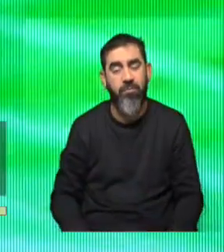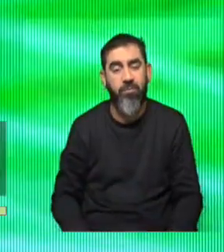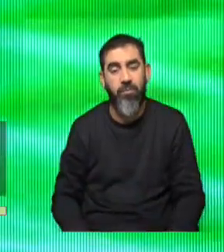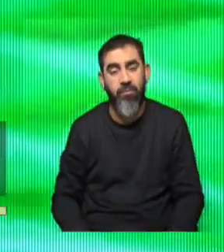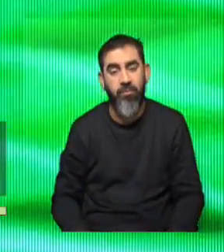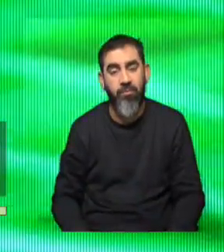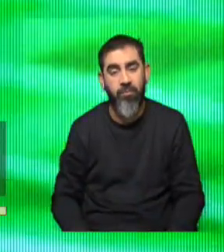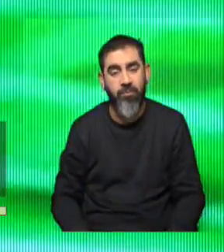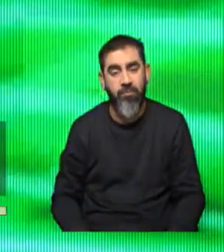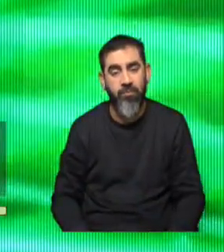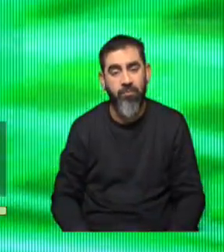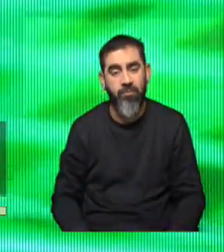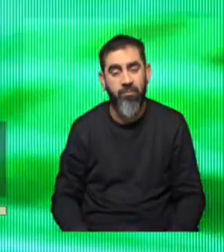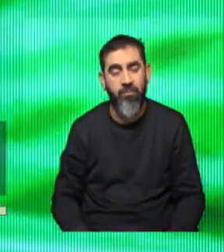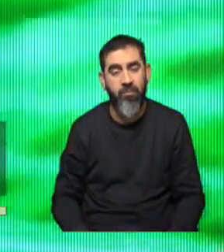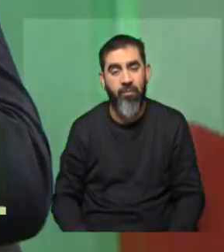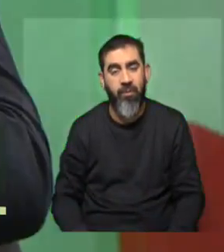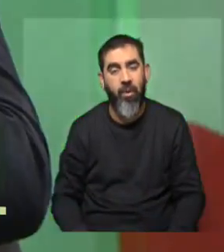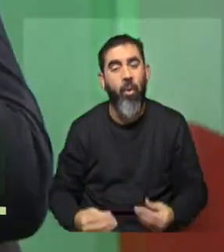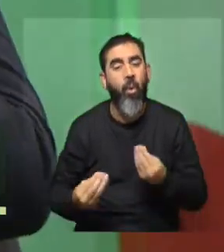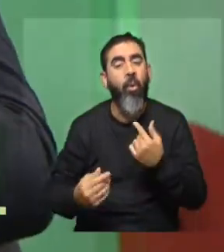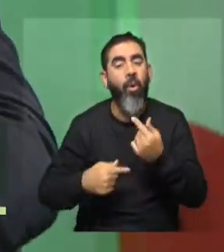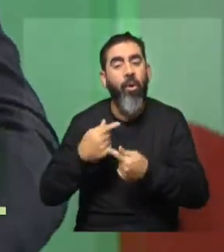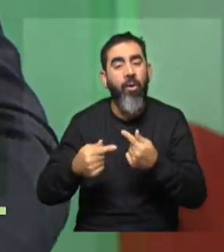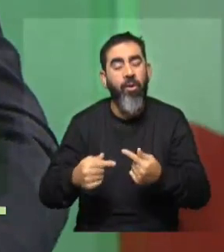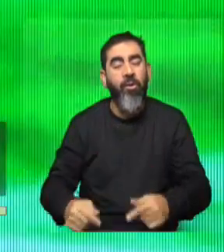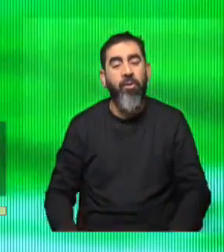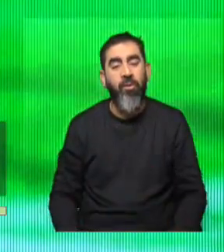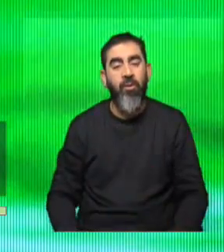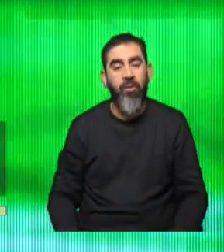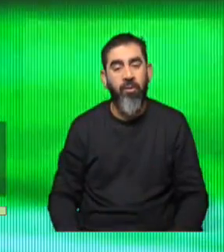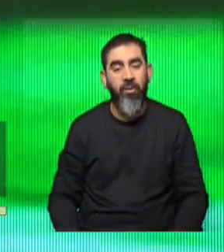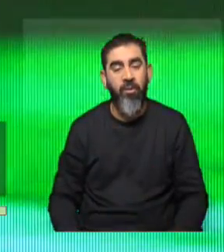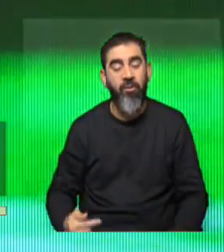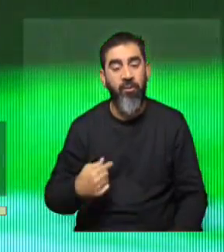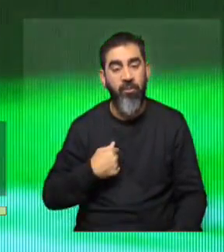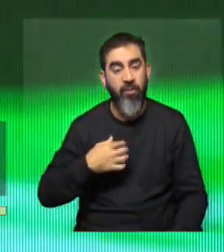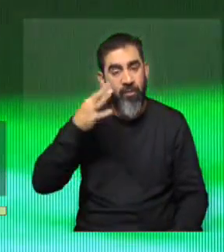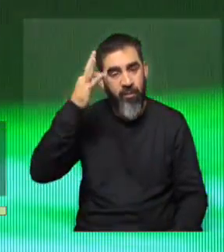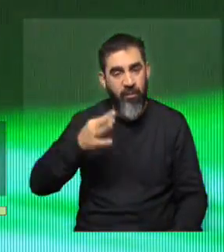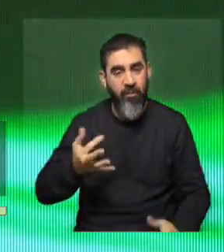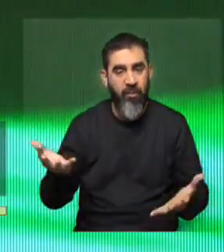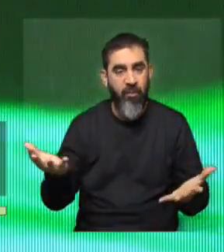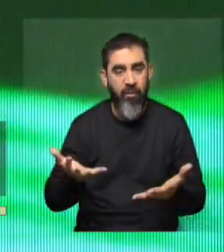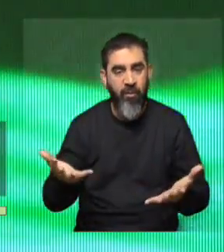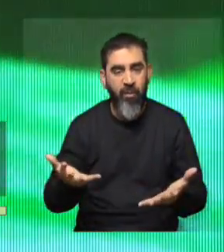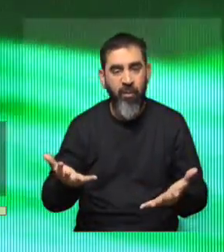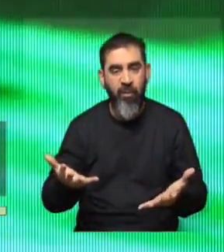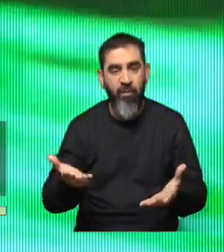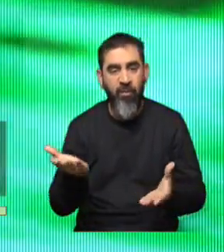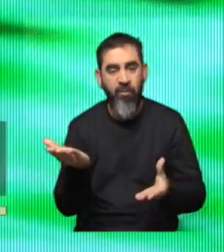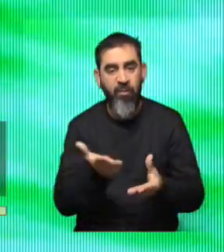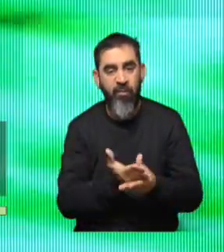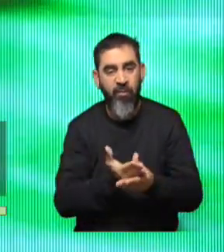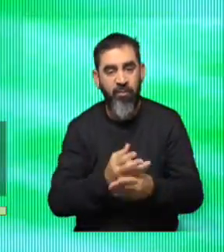vendiendo algo que no no existe no cómo sigue esto hablando de plazos y Bueno yo pienso que que ahora lo que tienen que hacer es el sumario